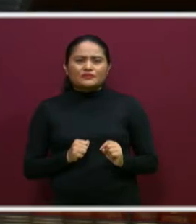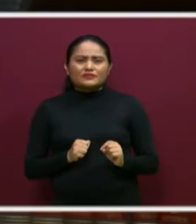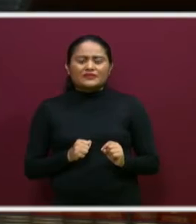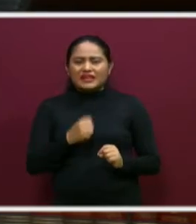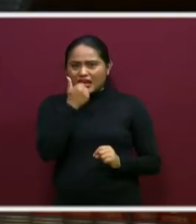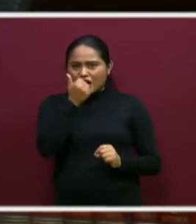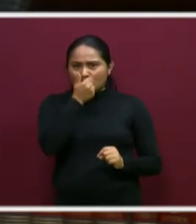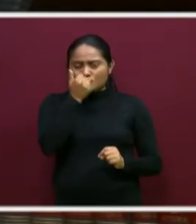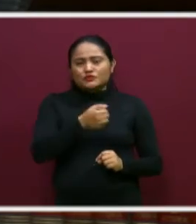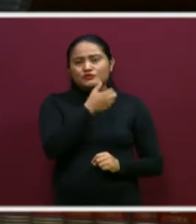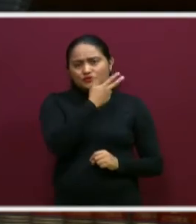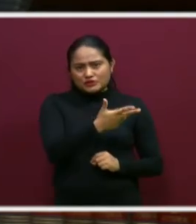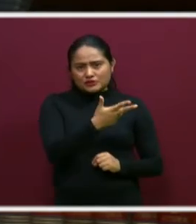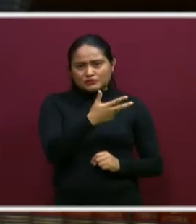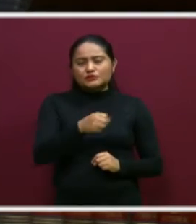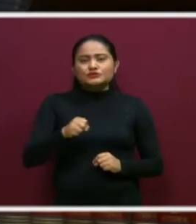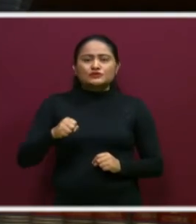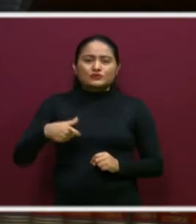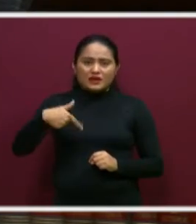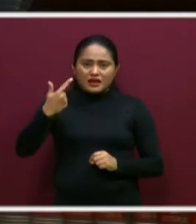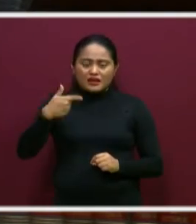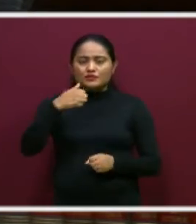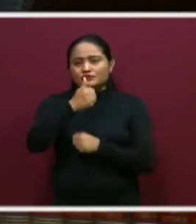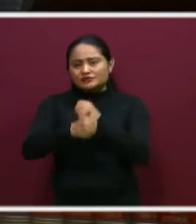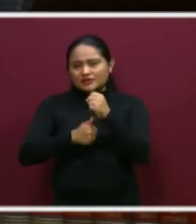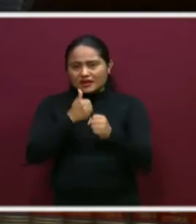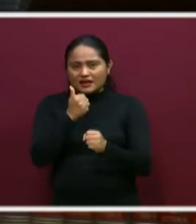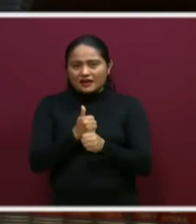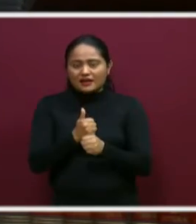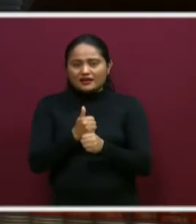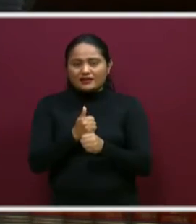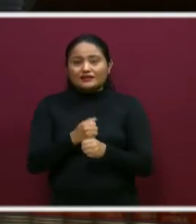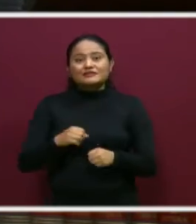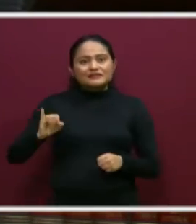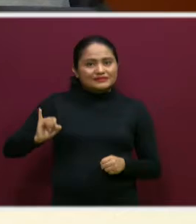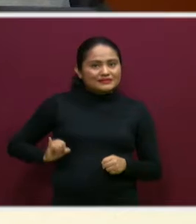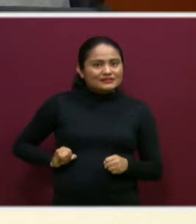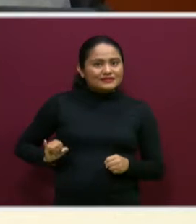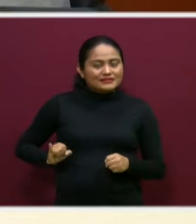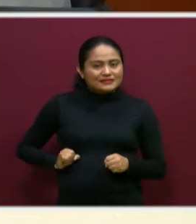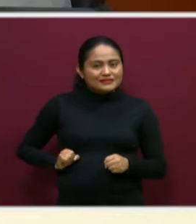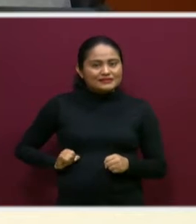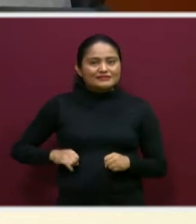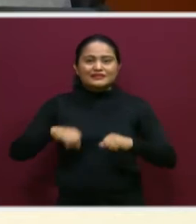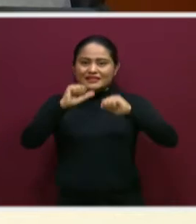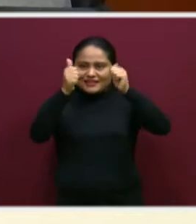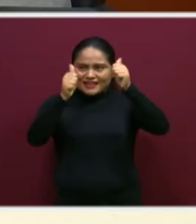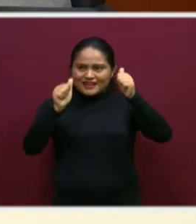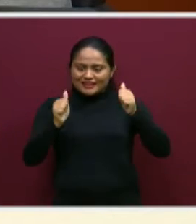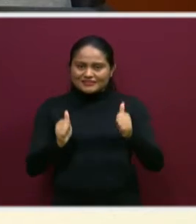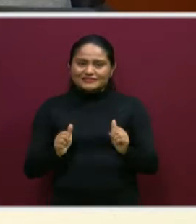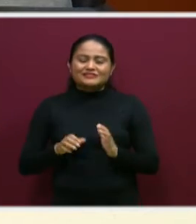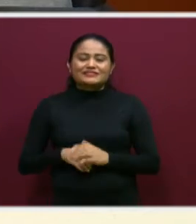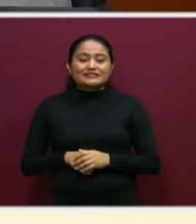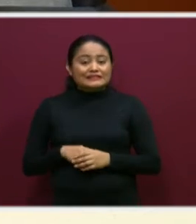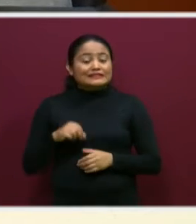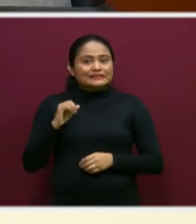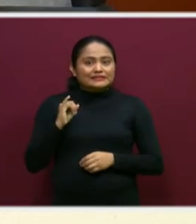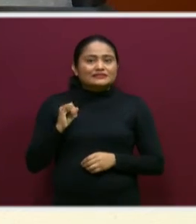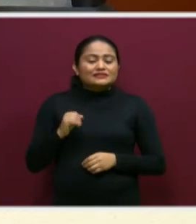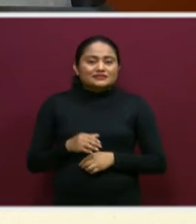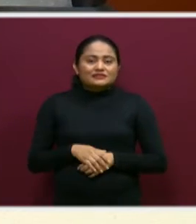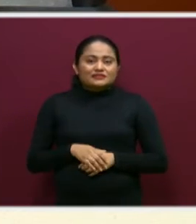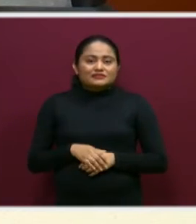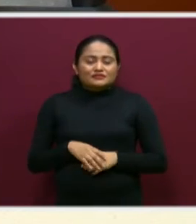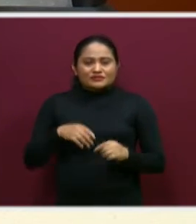12 años para que se interesen o se acercan en las artes plásticas sobre todo porque el manejo de la acuarela nos